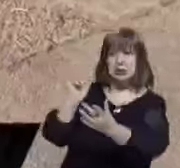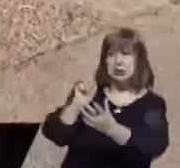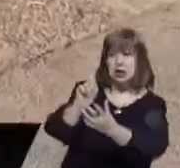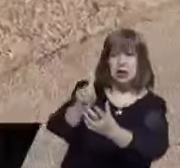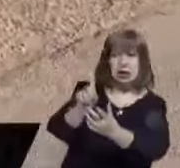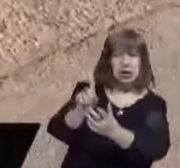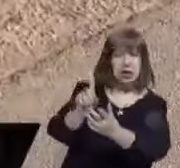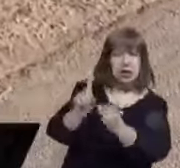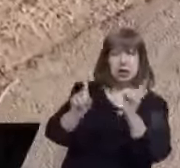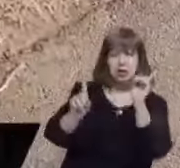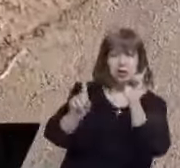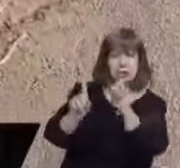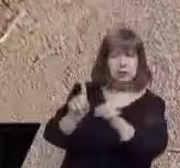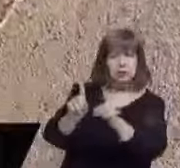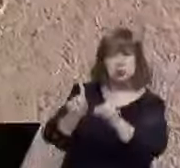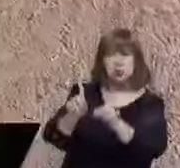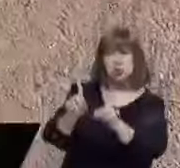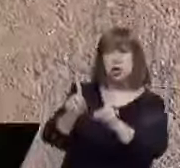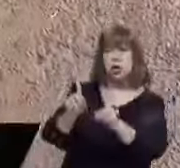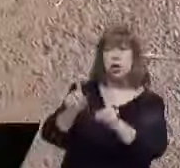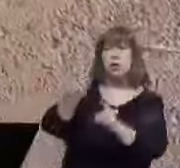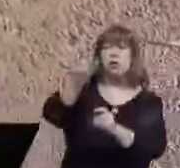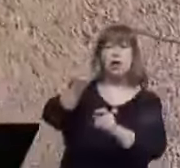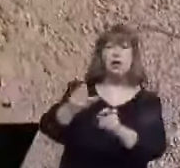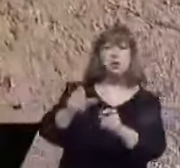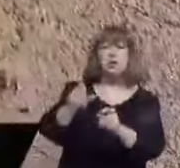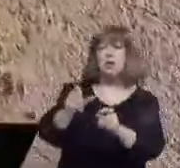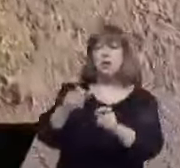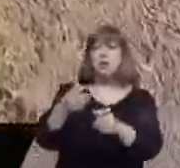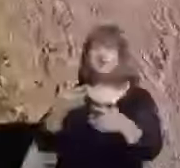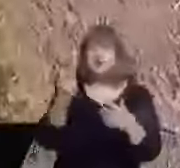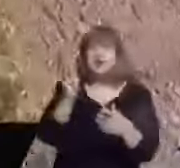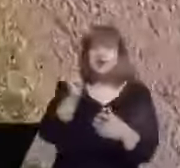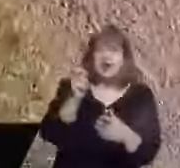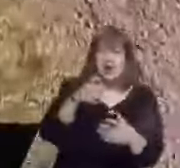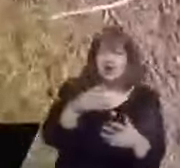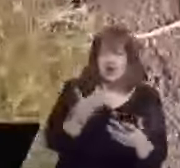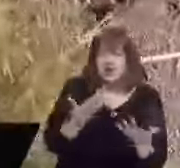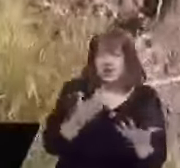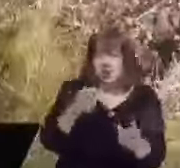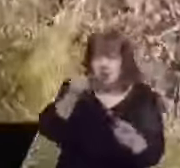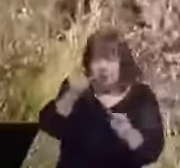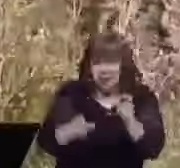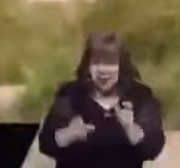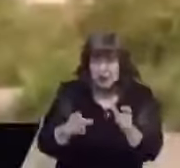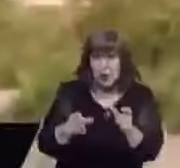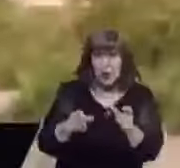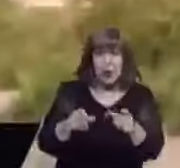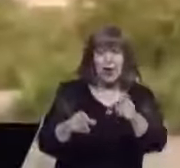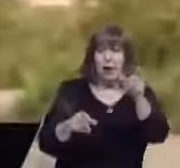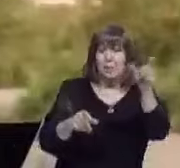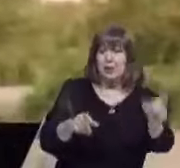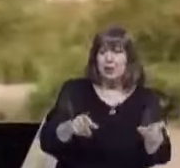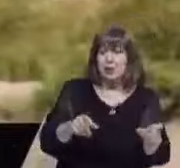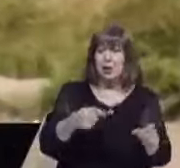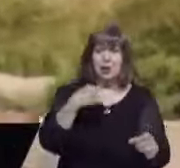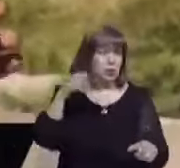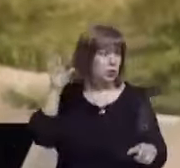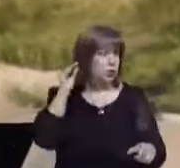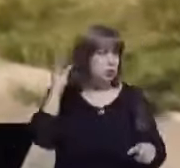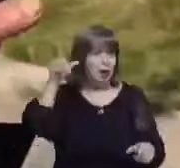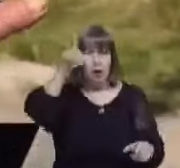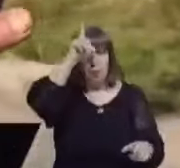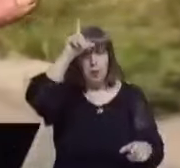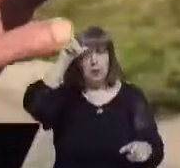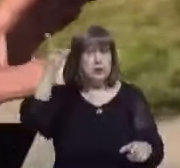miro bien y veo el agua ahí tirado, el otro bulto más allá, yo no sabía que eran dos. En esa parte escuché a un policía que le decía